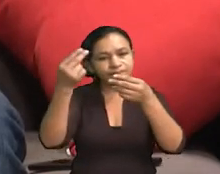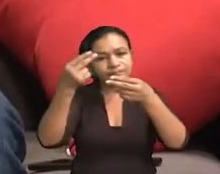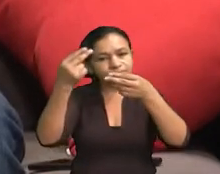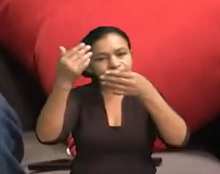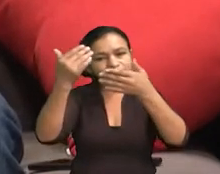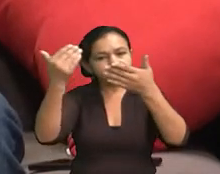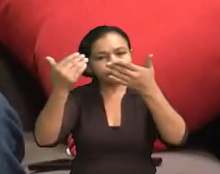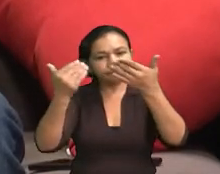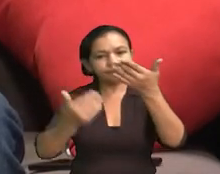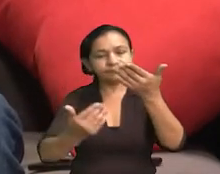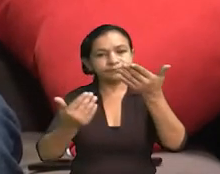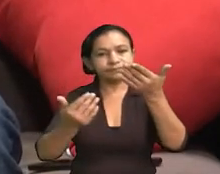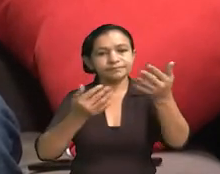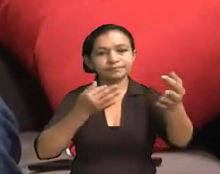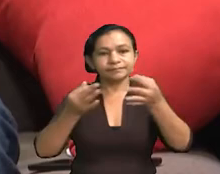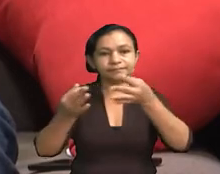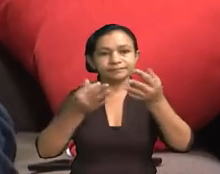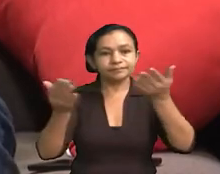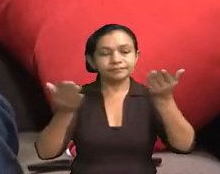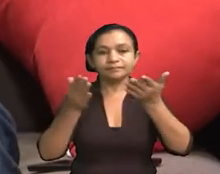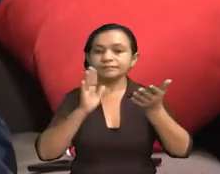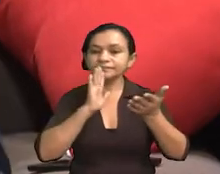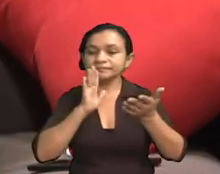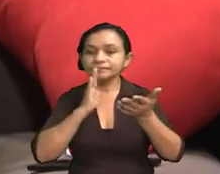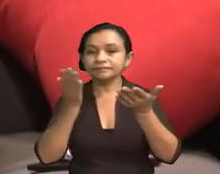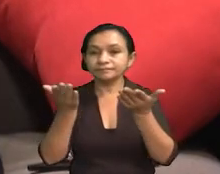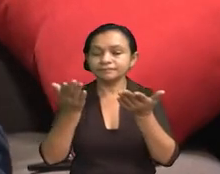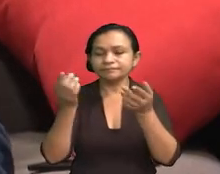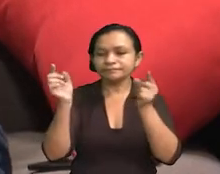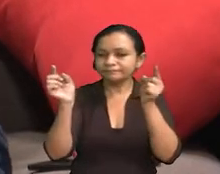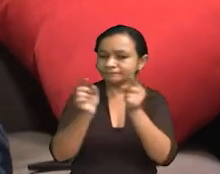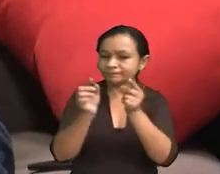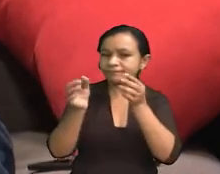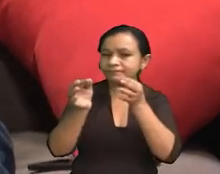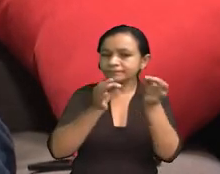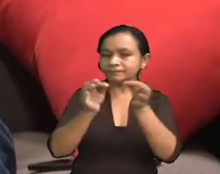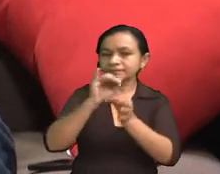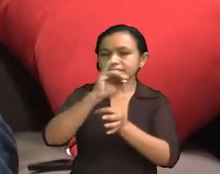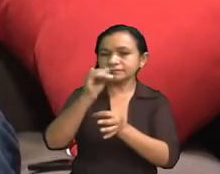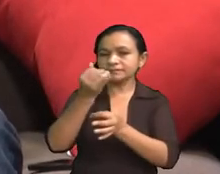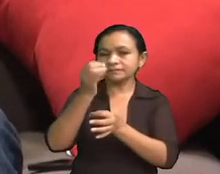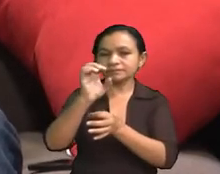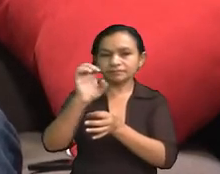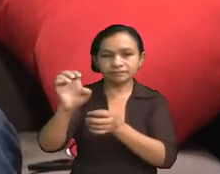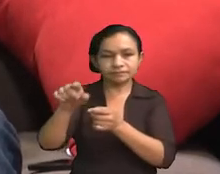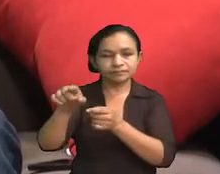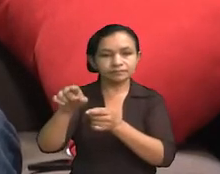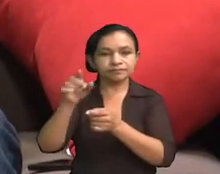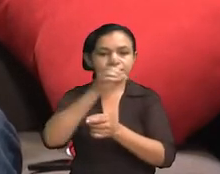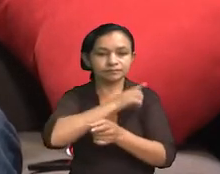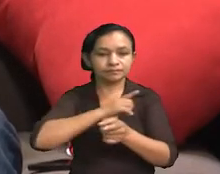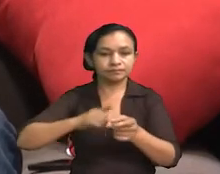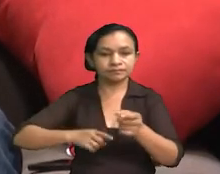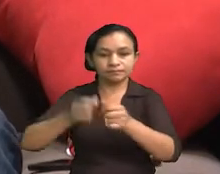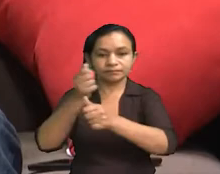capítulo, en una conversación bastante detallada con el compañero José Figueroa, diputado y vicepresidente también de la